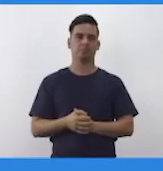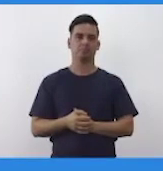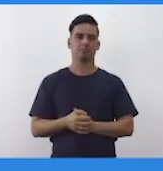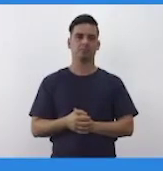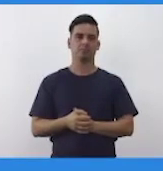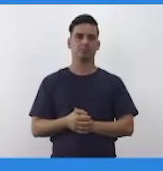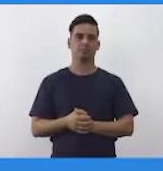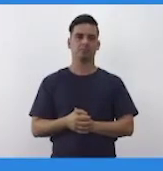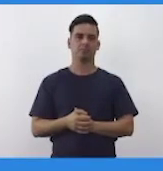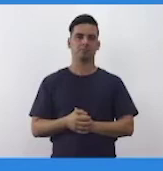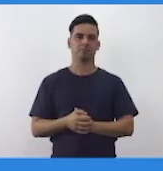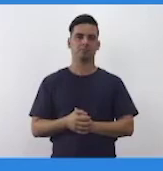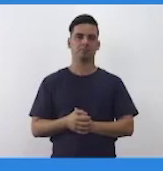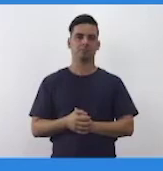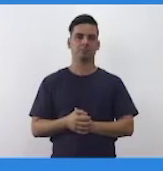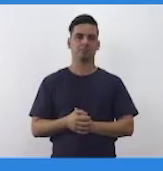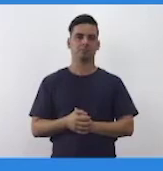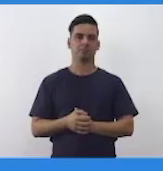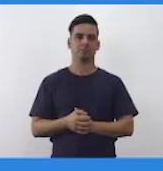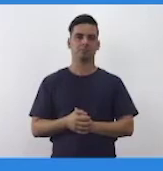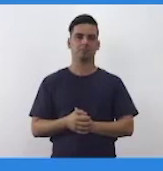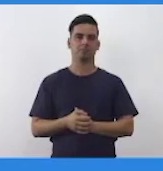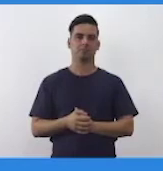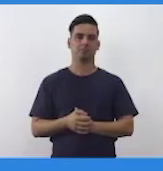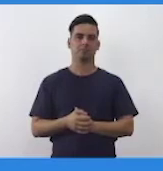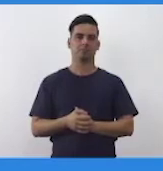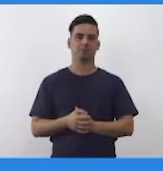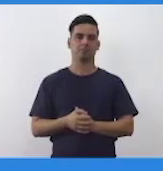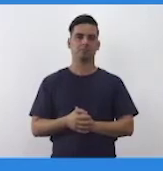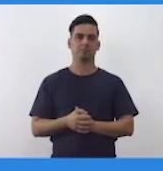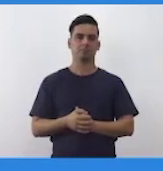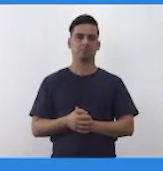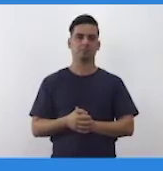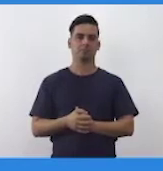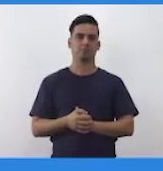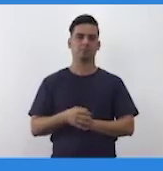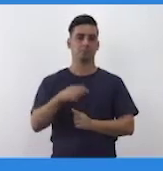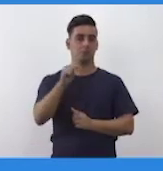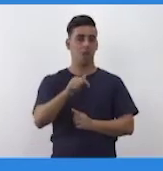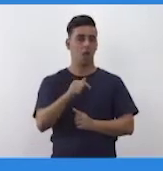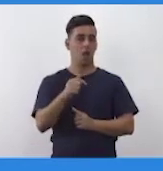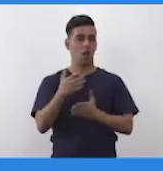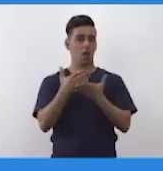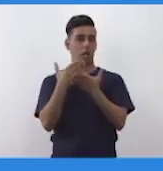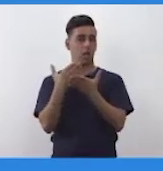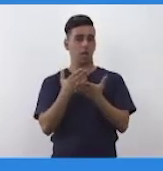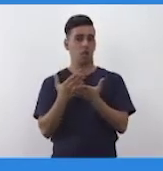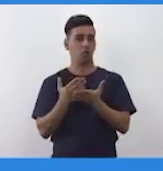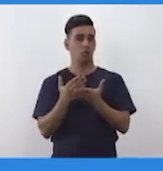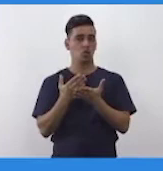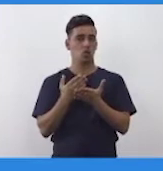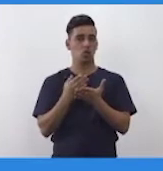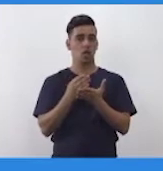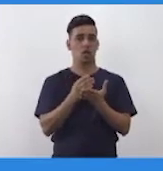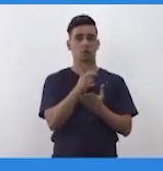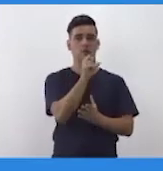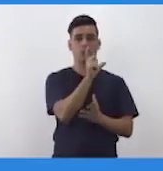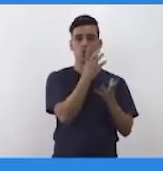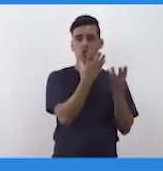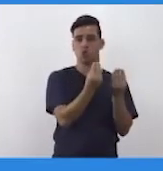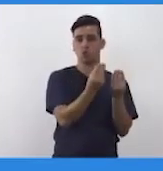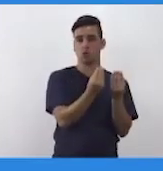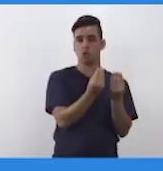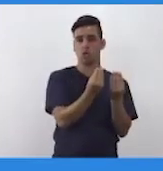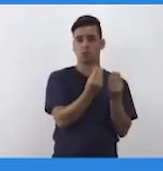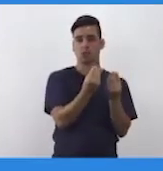puntualizando para ti productos iniciales y productos finales. Ahí en pantalla